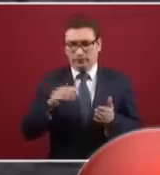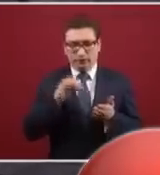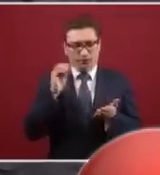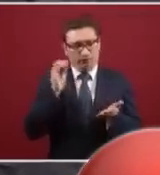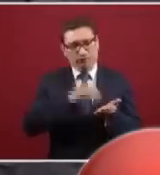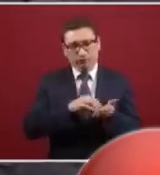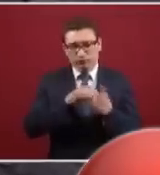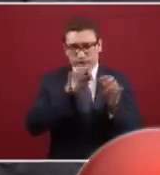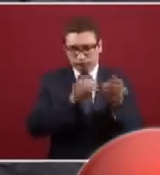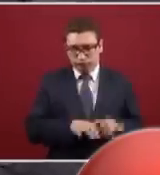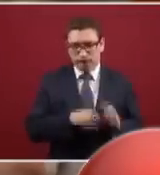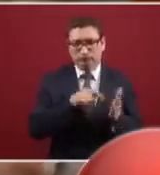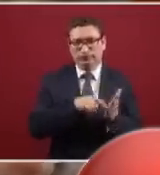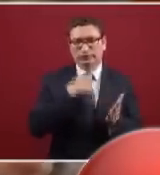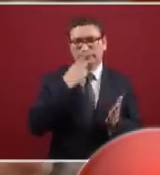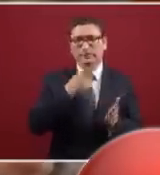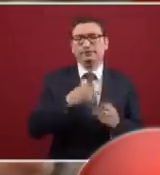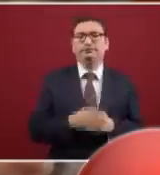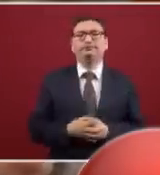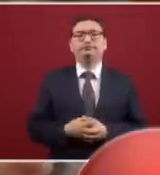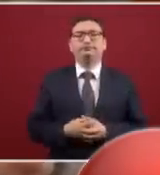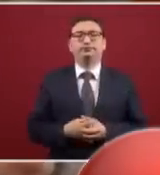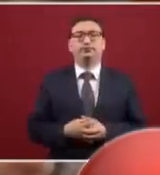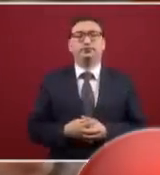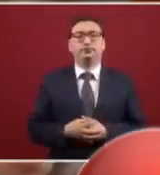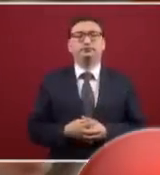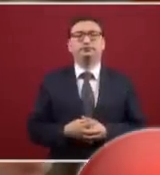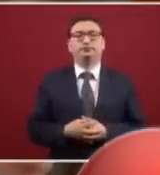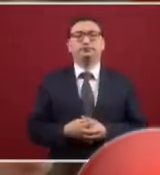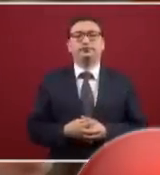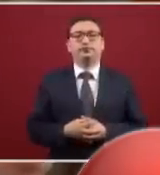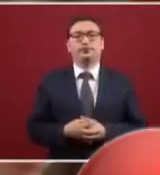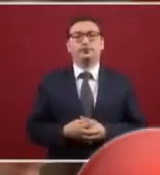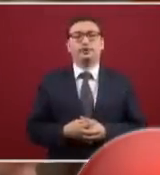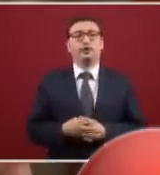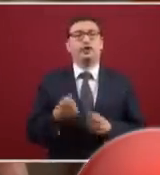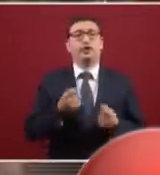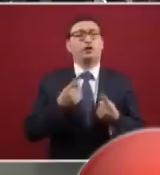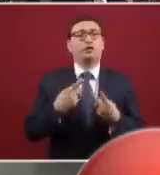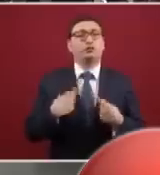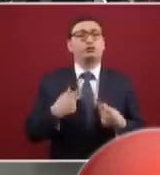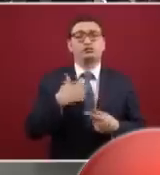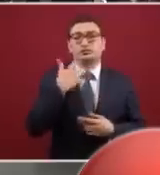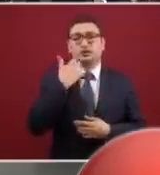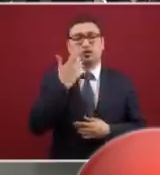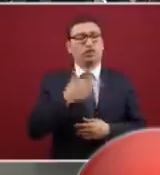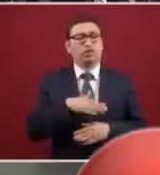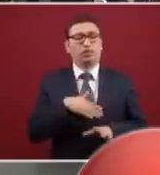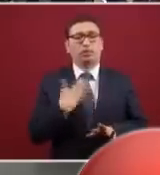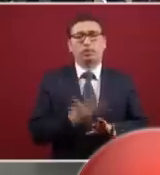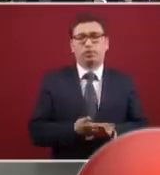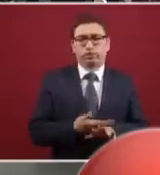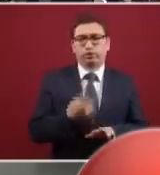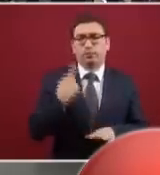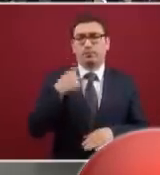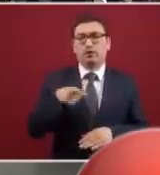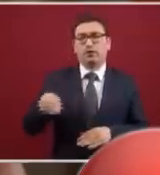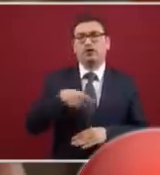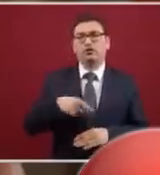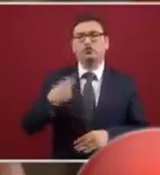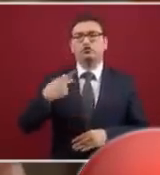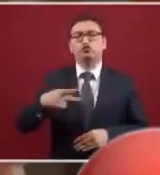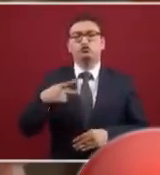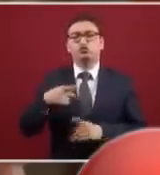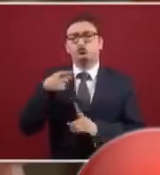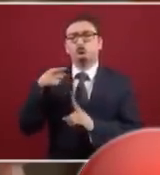hay quienes están dispuestos a ponchar la balsa con tal de salirse con la suya, con tal de tener